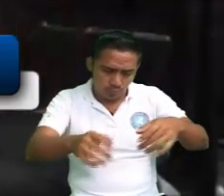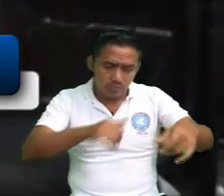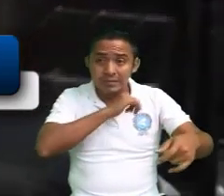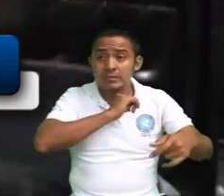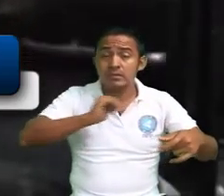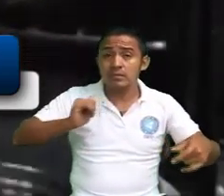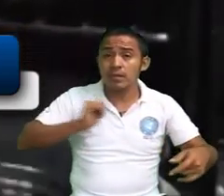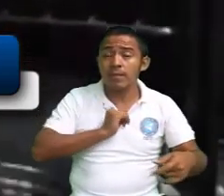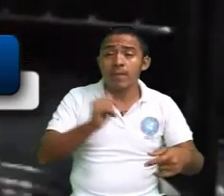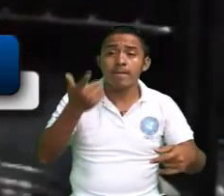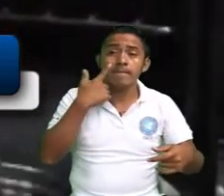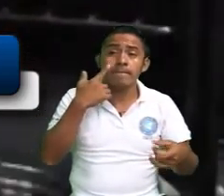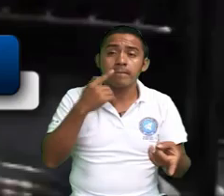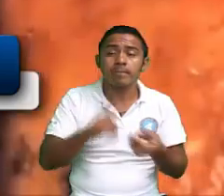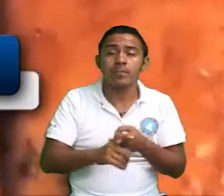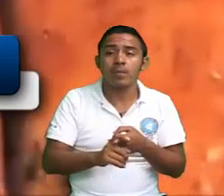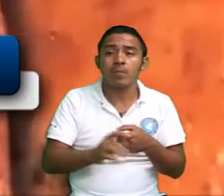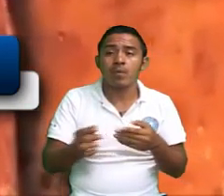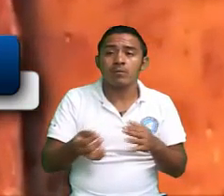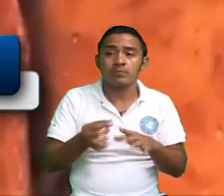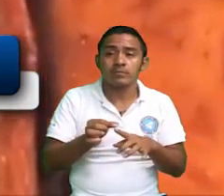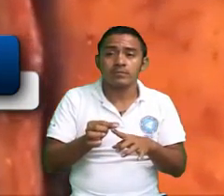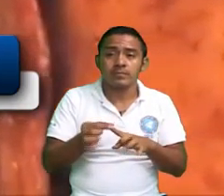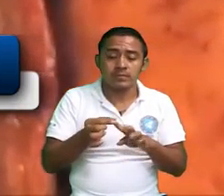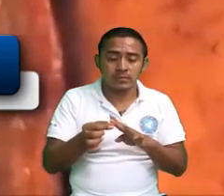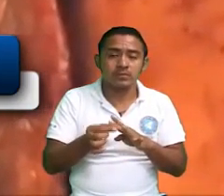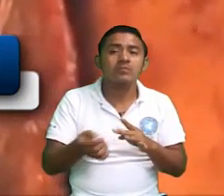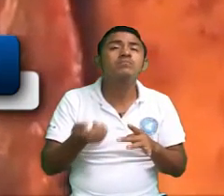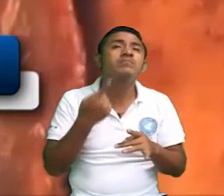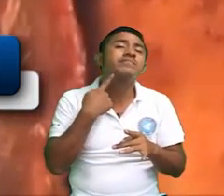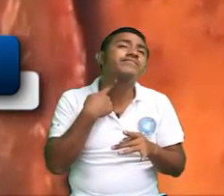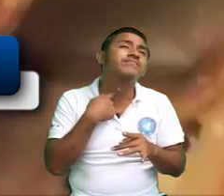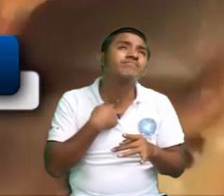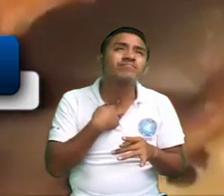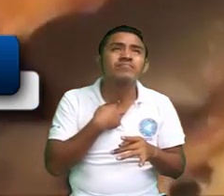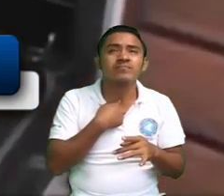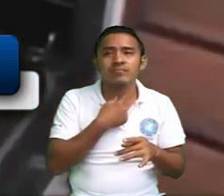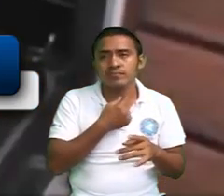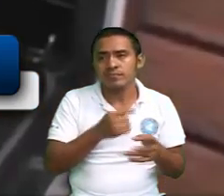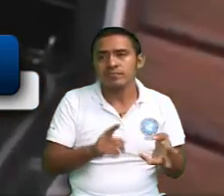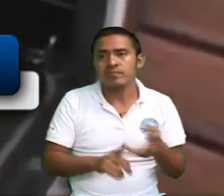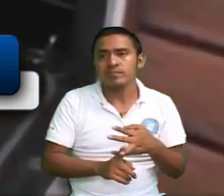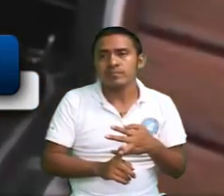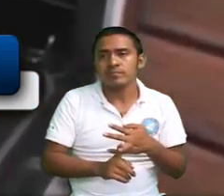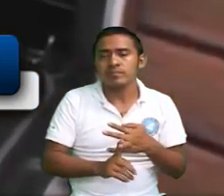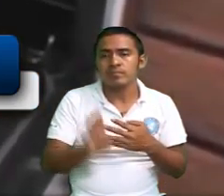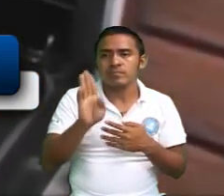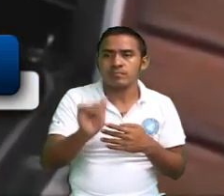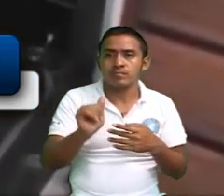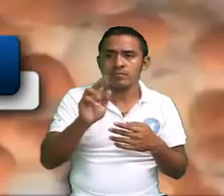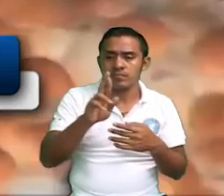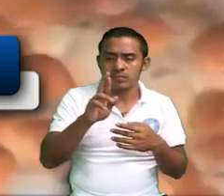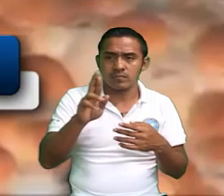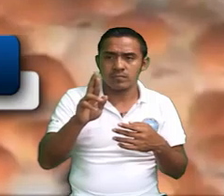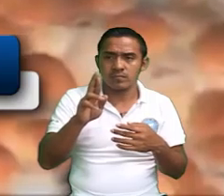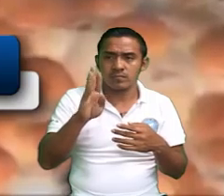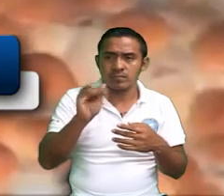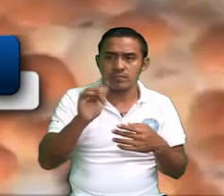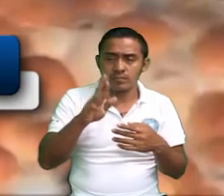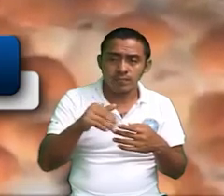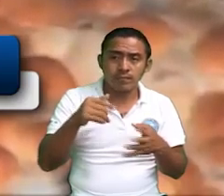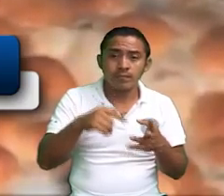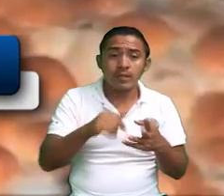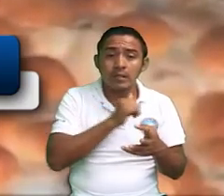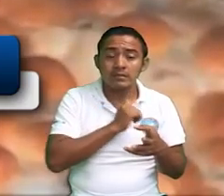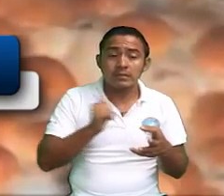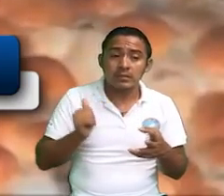exámenes como el hisopado de dedo, el hisopado de faringe, el VAR, que es un examen para descartar tuberculosis, para ver